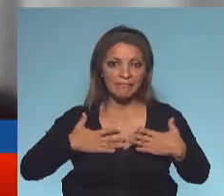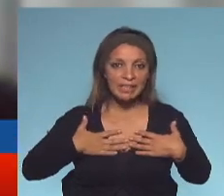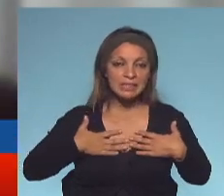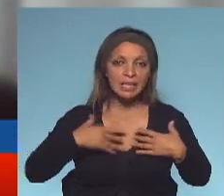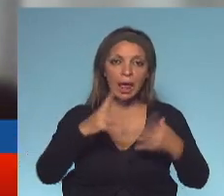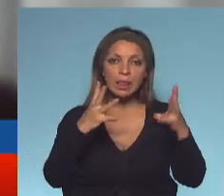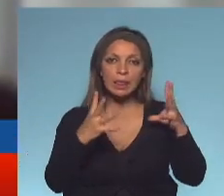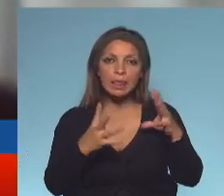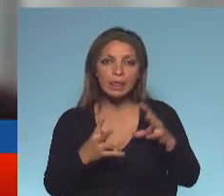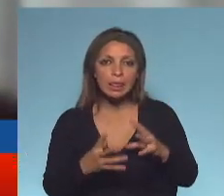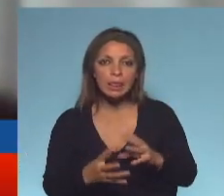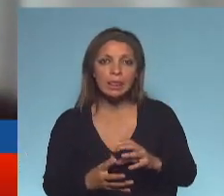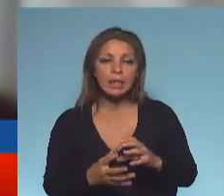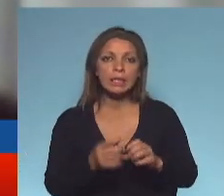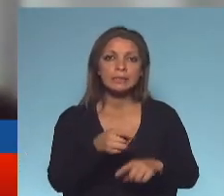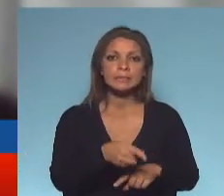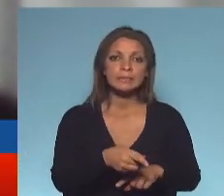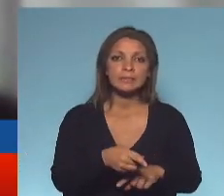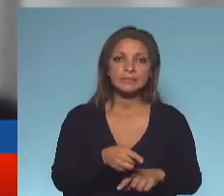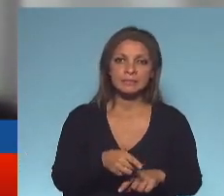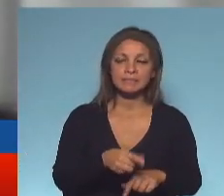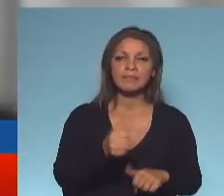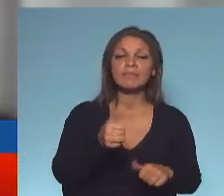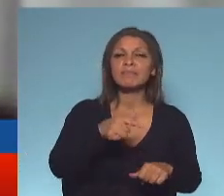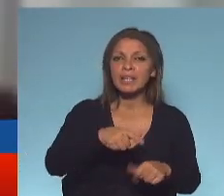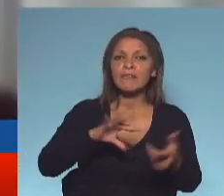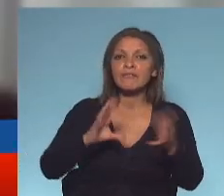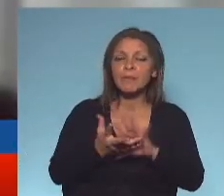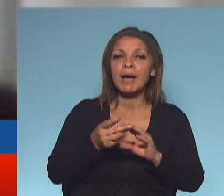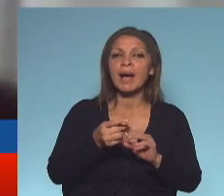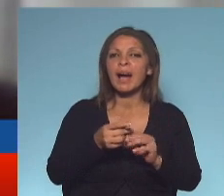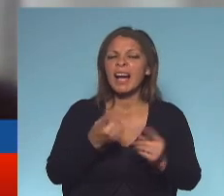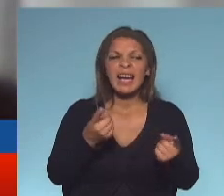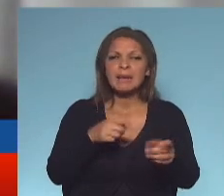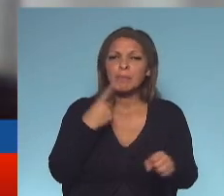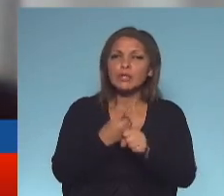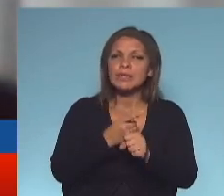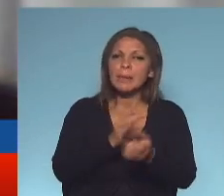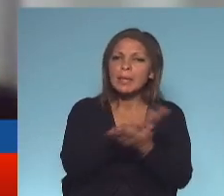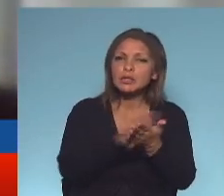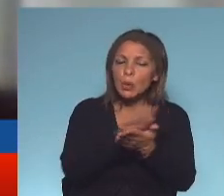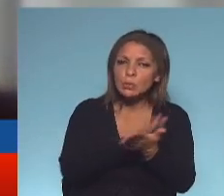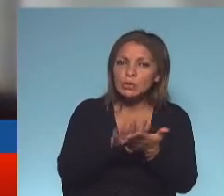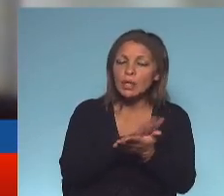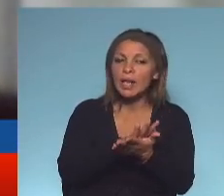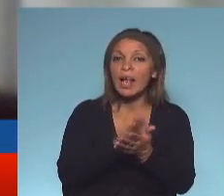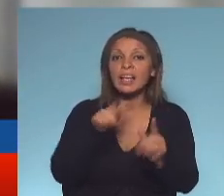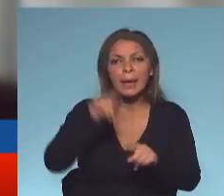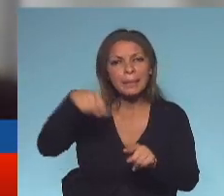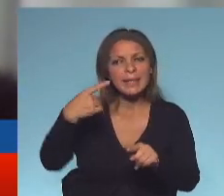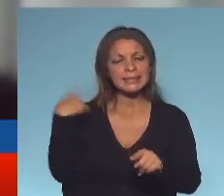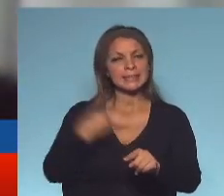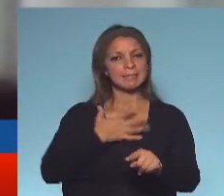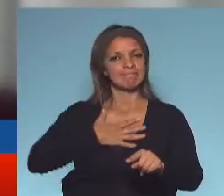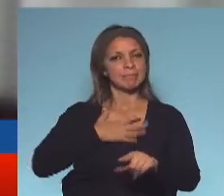los va a acompañar y después quizá sea irreversible y nos vamos a sentir responsables de esta situación. Creo